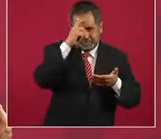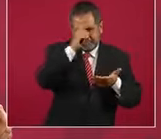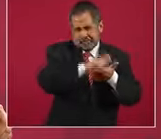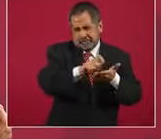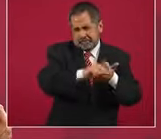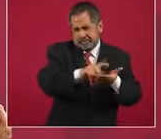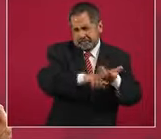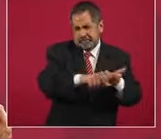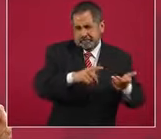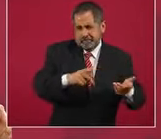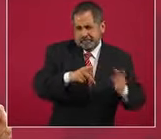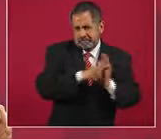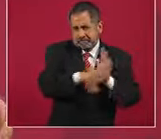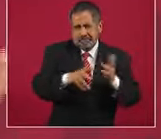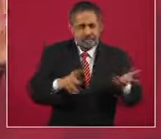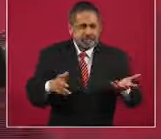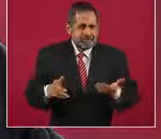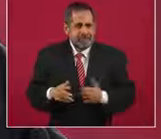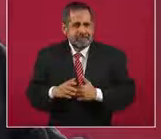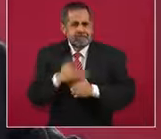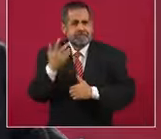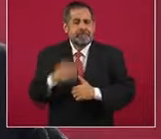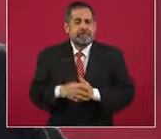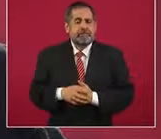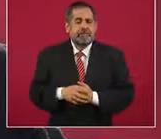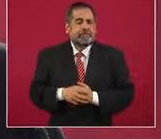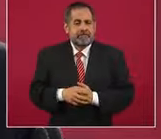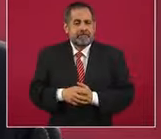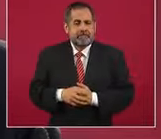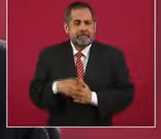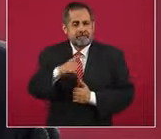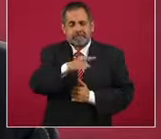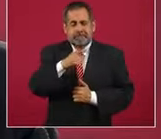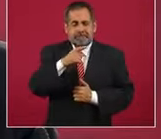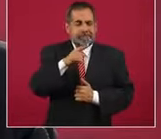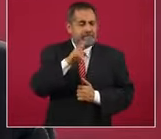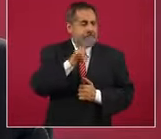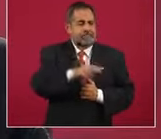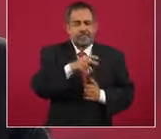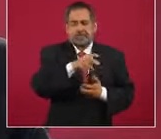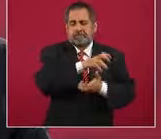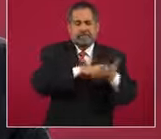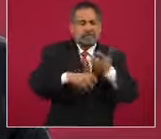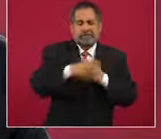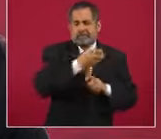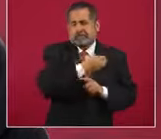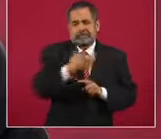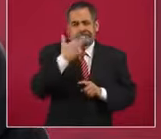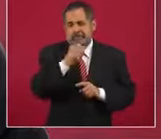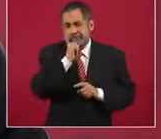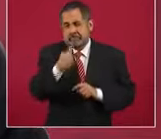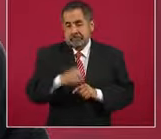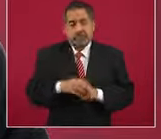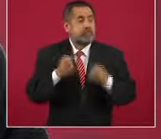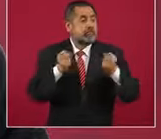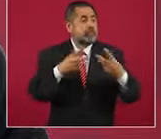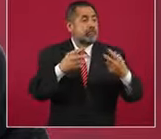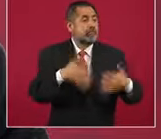periódicos, porque pues era un desorden. Y muchas